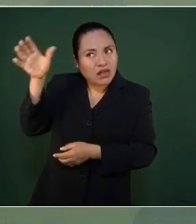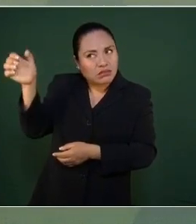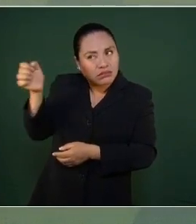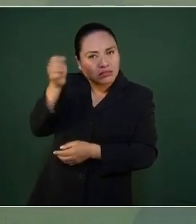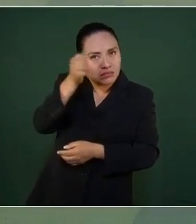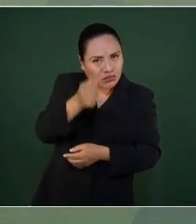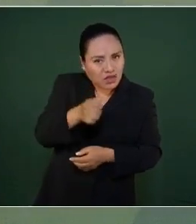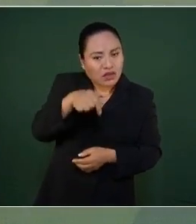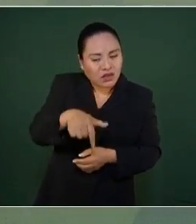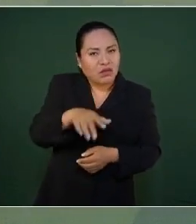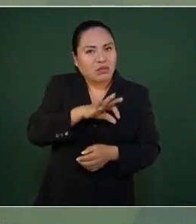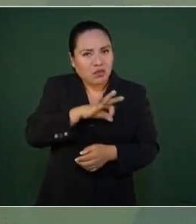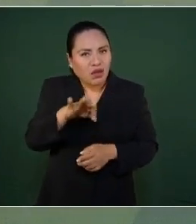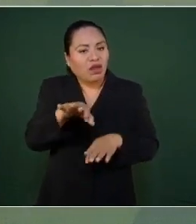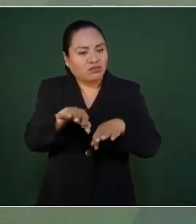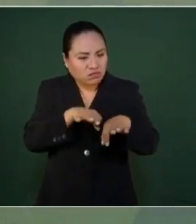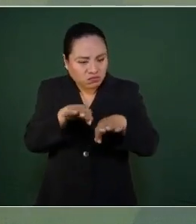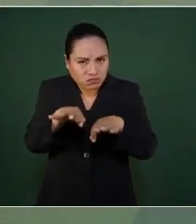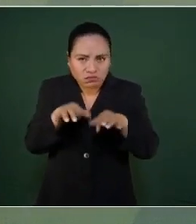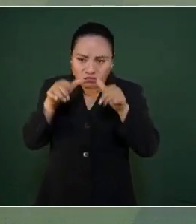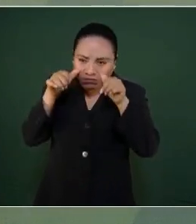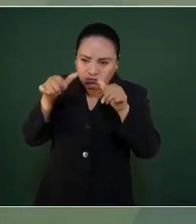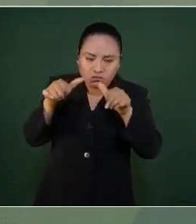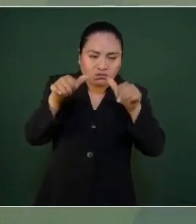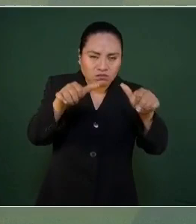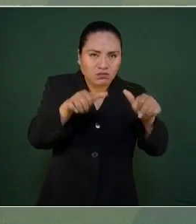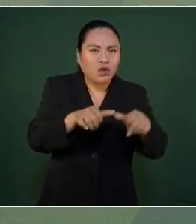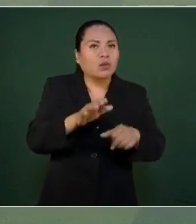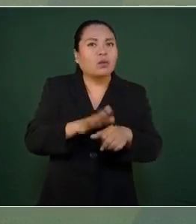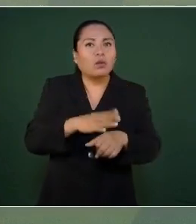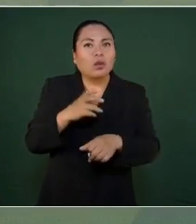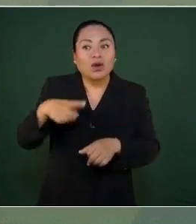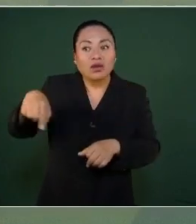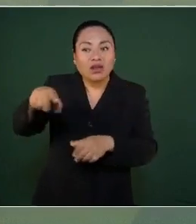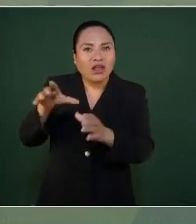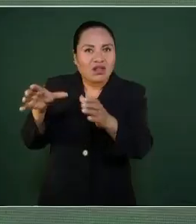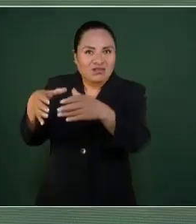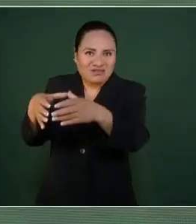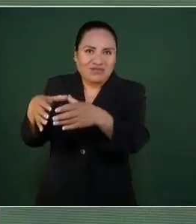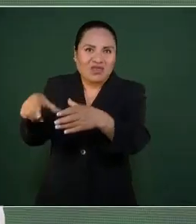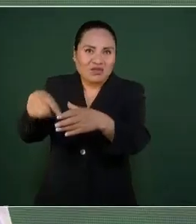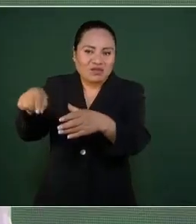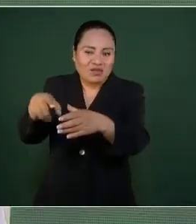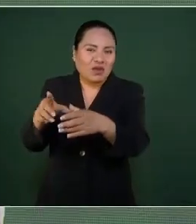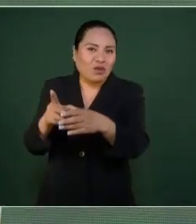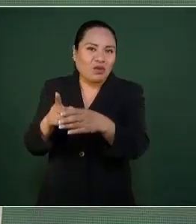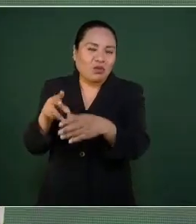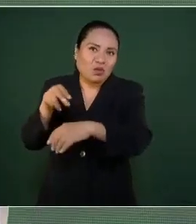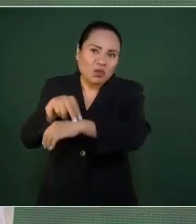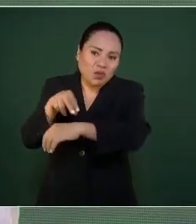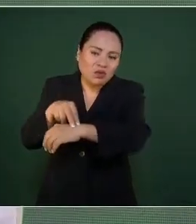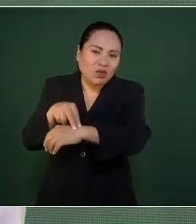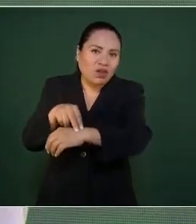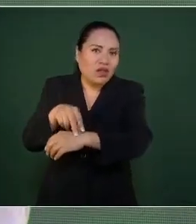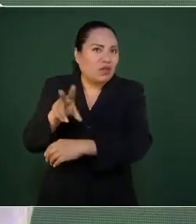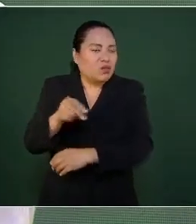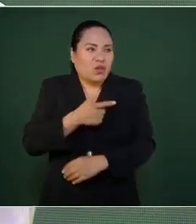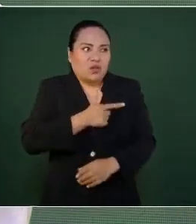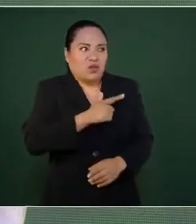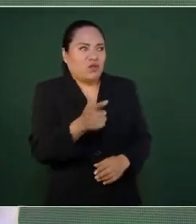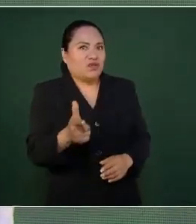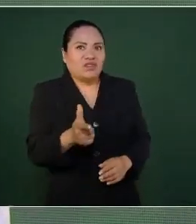y también por eso se inconformaron. Otra carta,